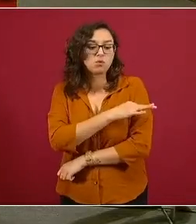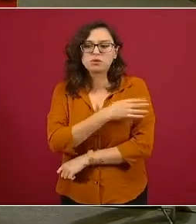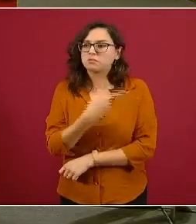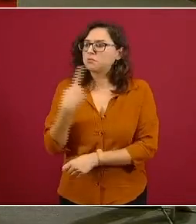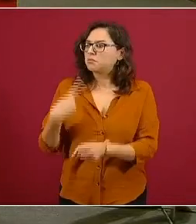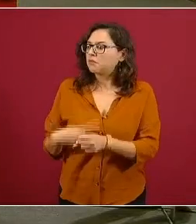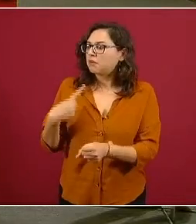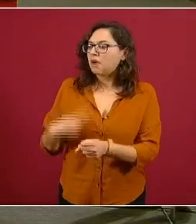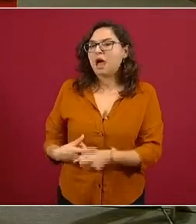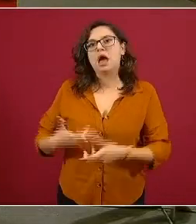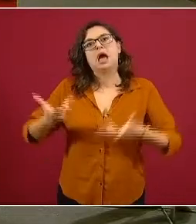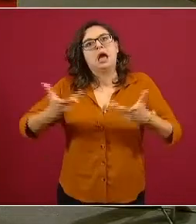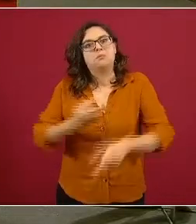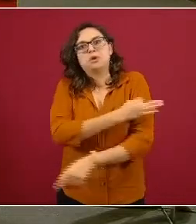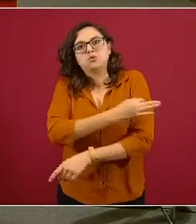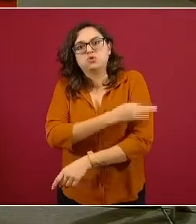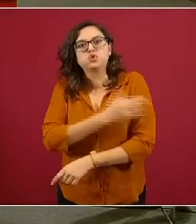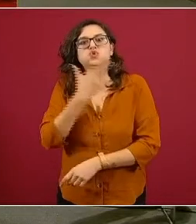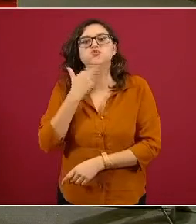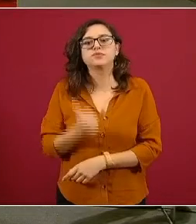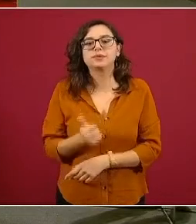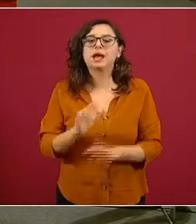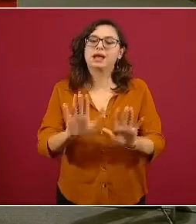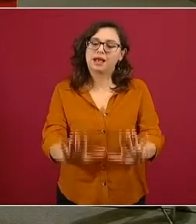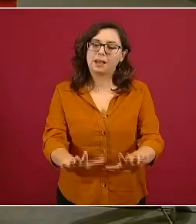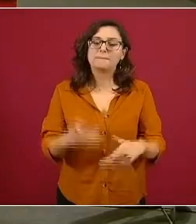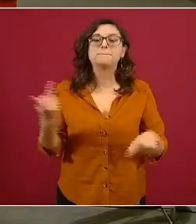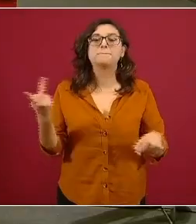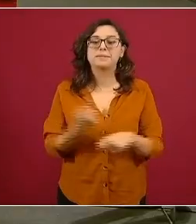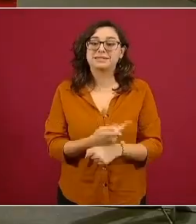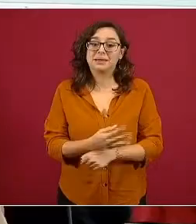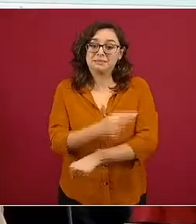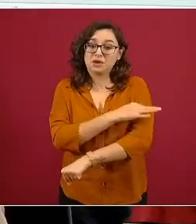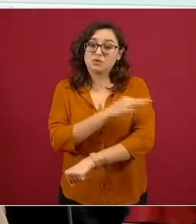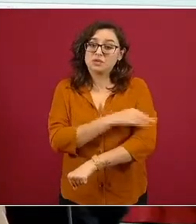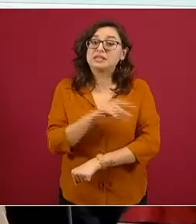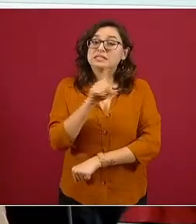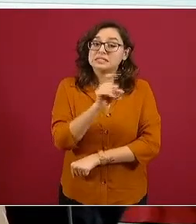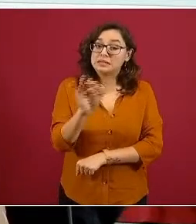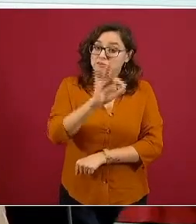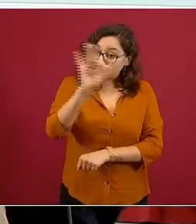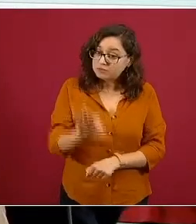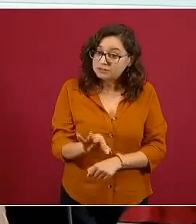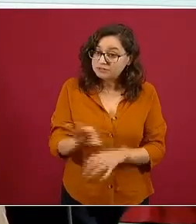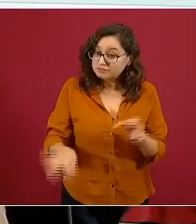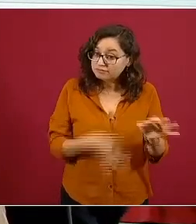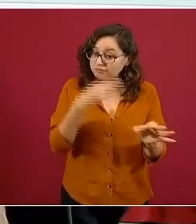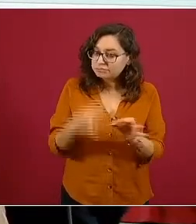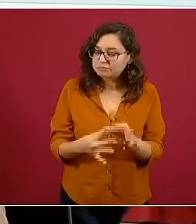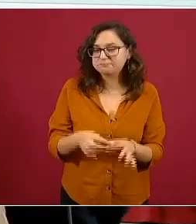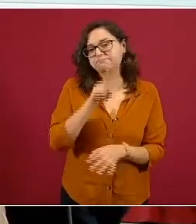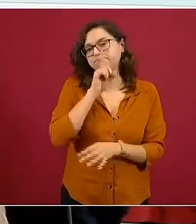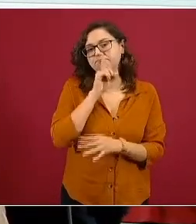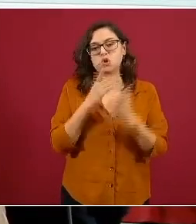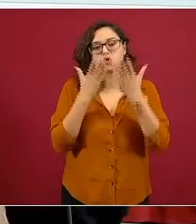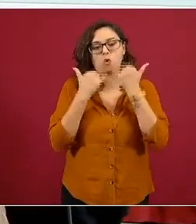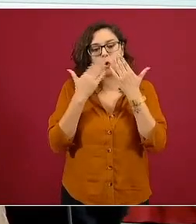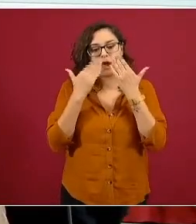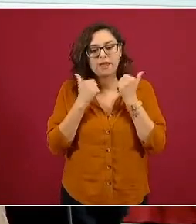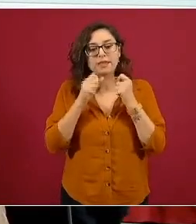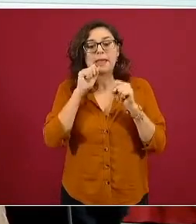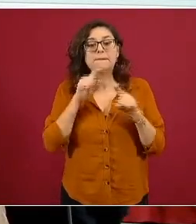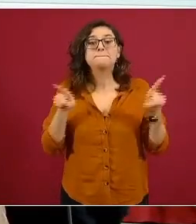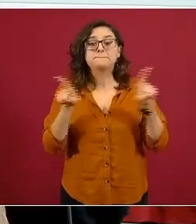vacuna, ¿no? Bueno, la literatura reporta que ninguna vacuna es 100% efectiva, que siempre depende